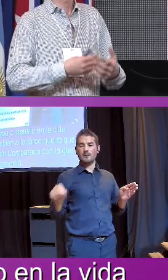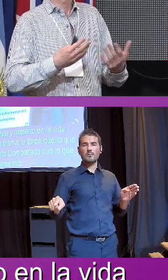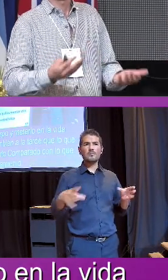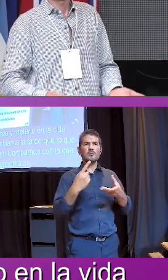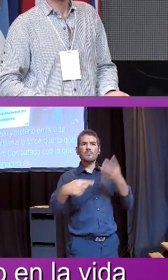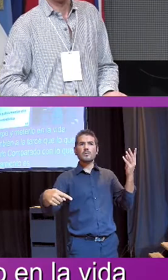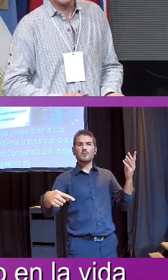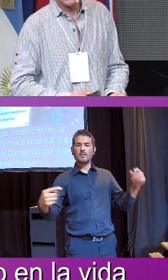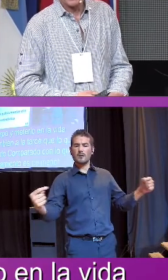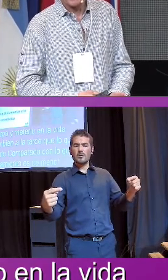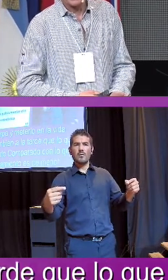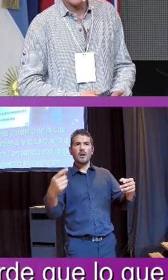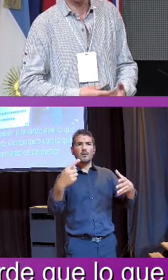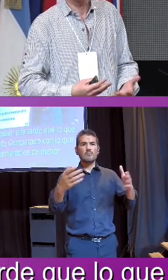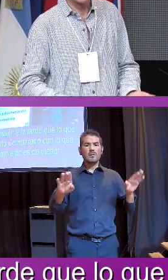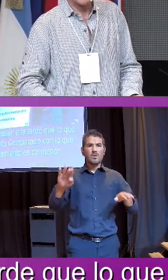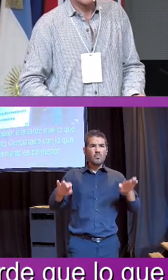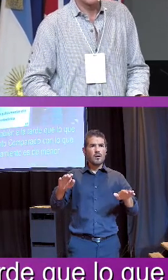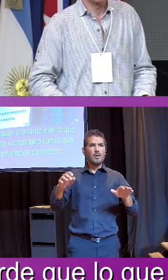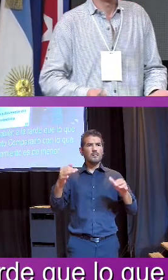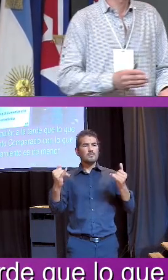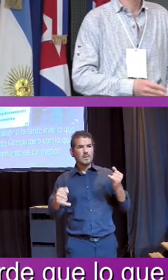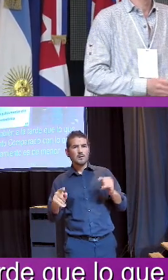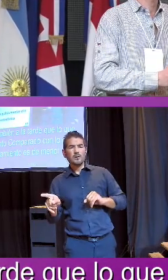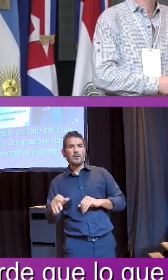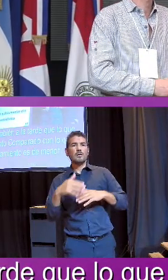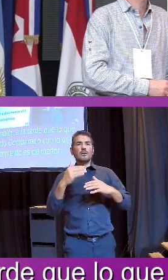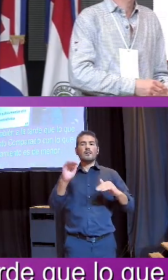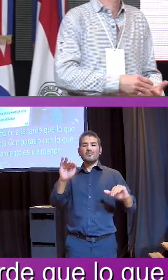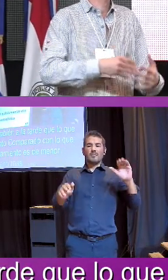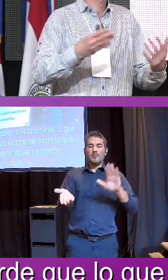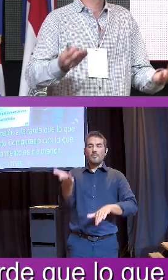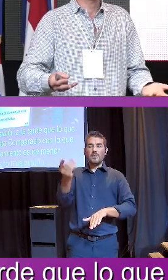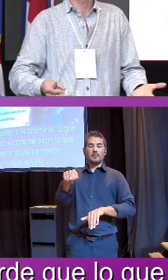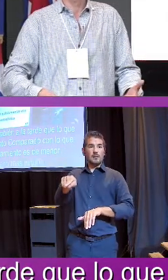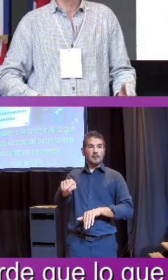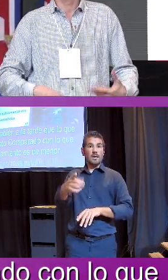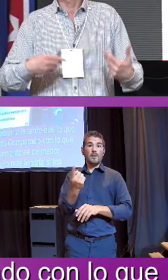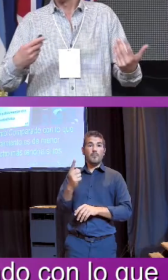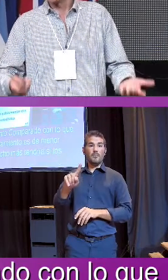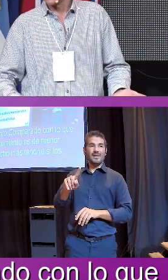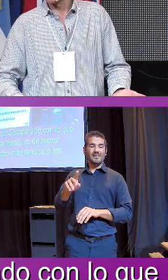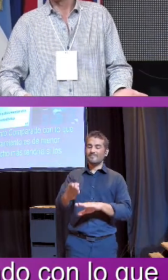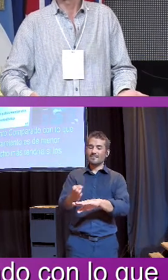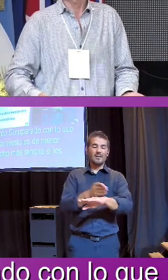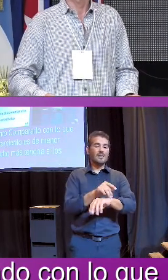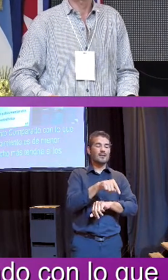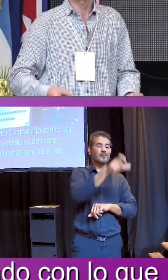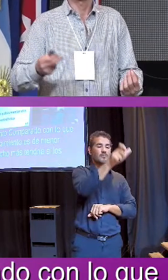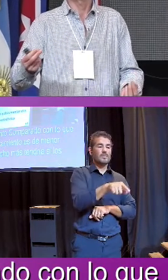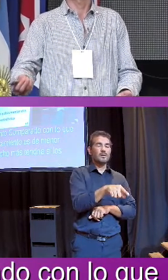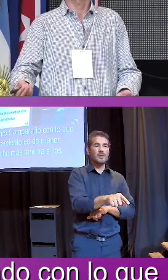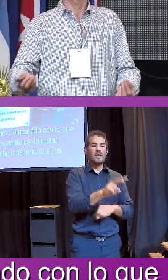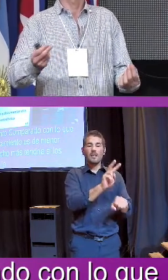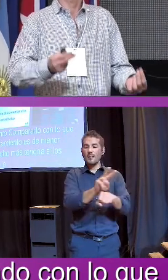es de menor peso, ¿sí? Tiene mucho peso, pero mucho más tendría si los cuidadores saben qué hacer,